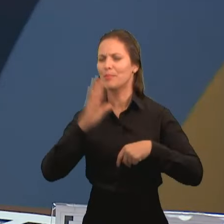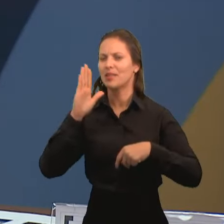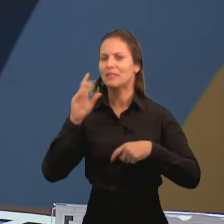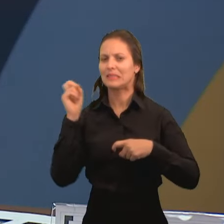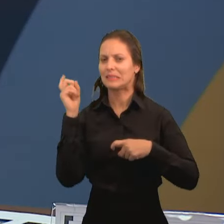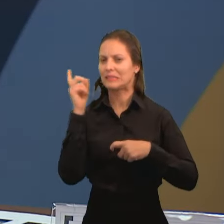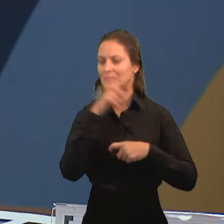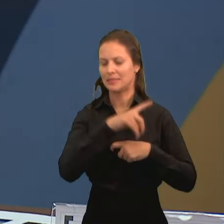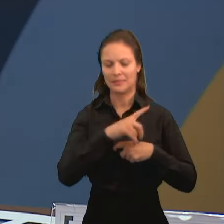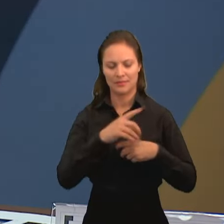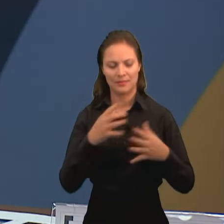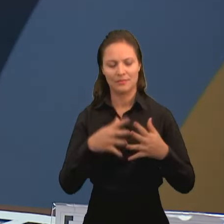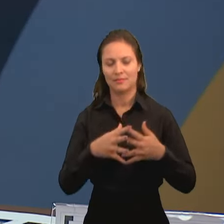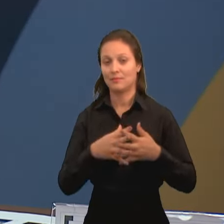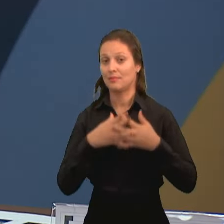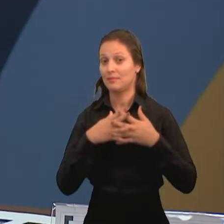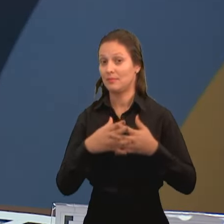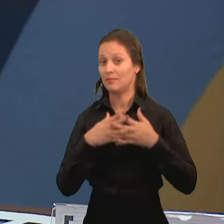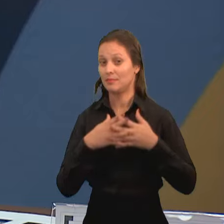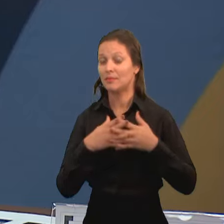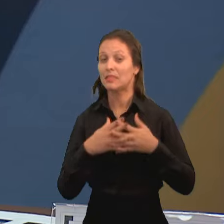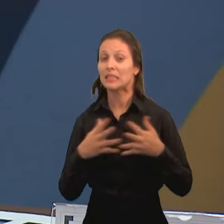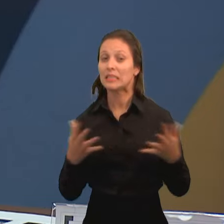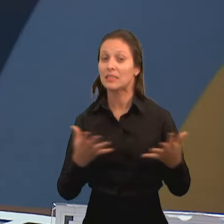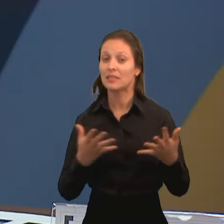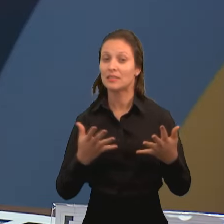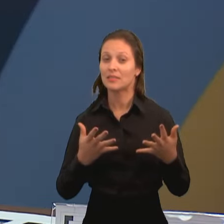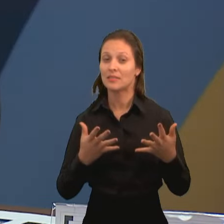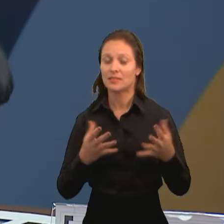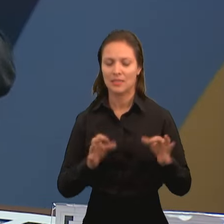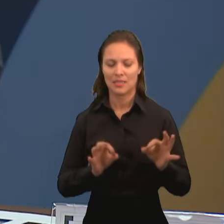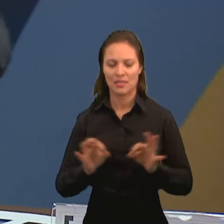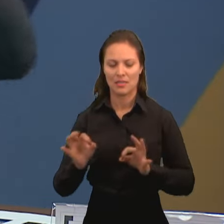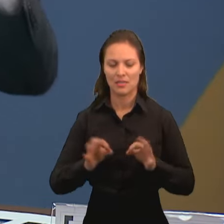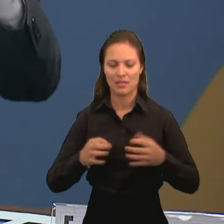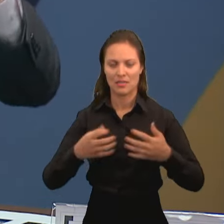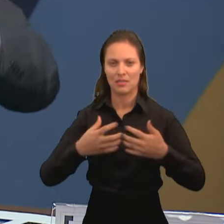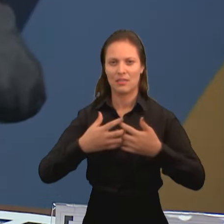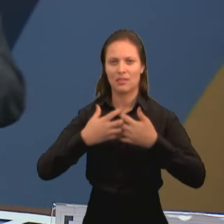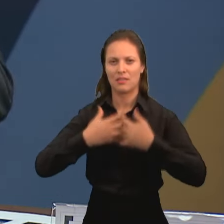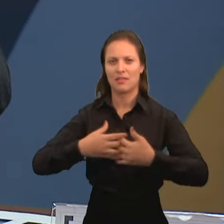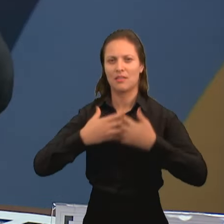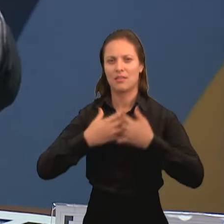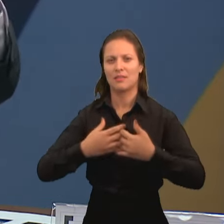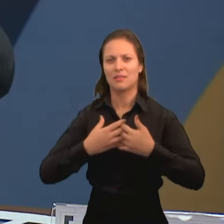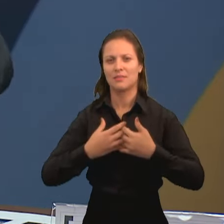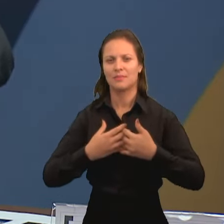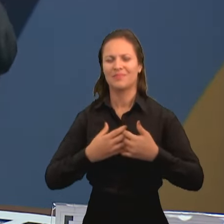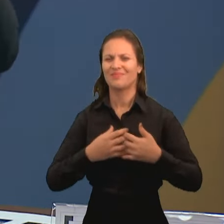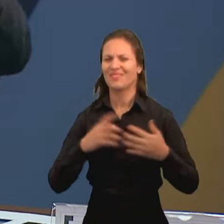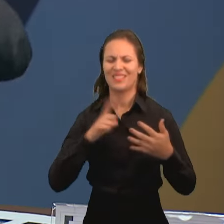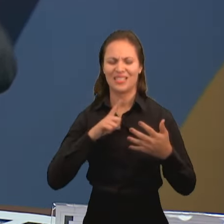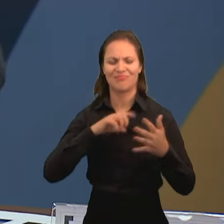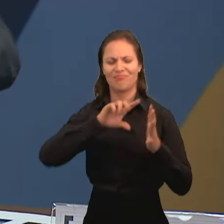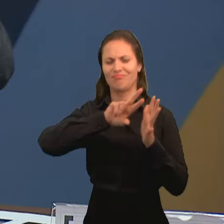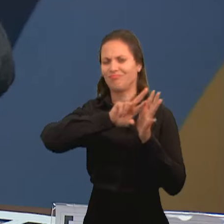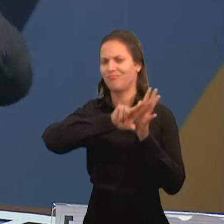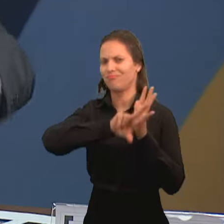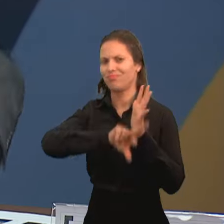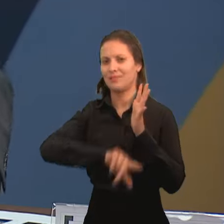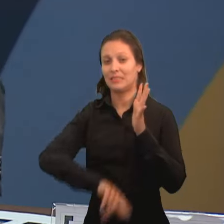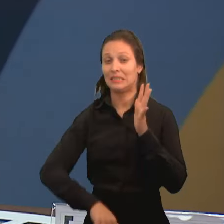más compleja. Y las funciones que usamos hoy se llaman redes neurales. Están parametrizales